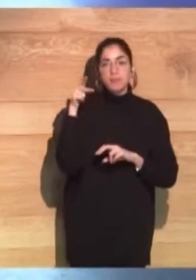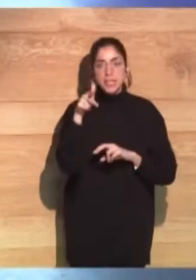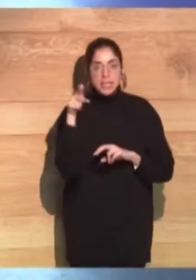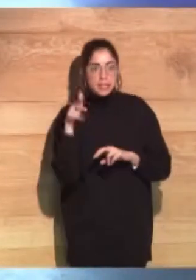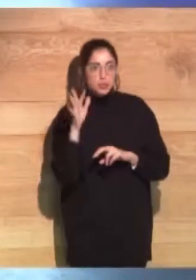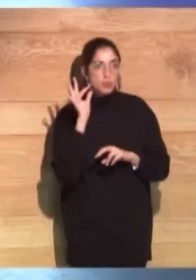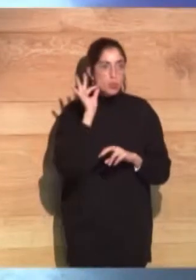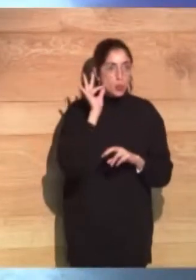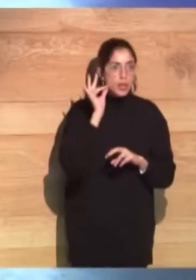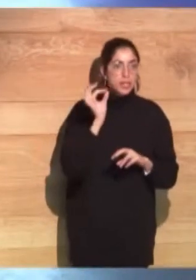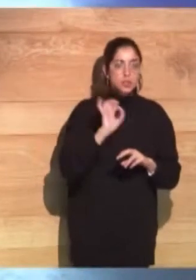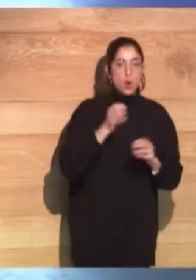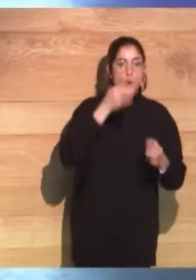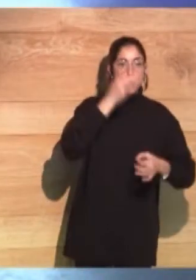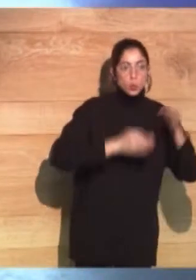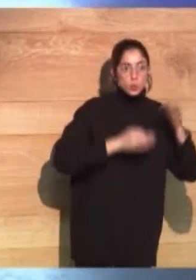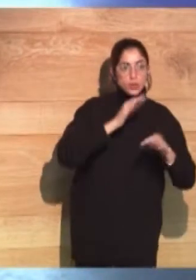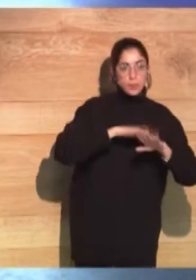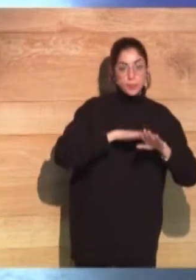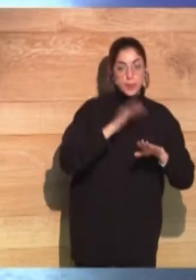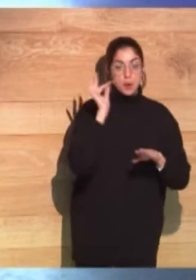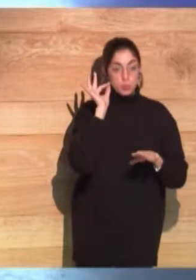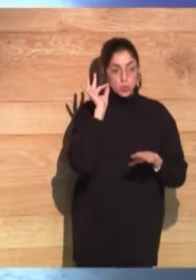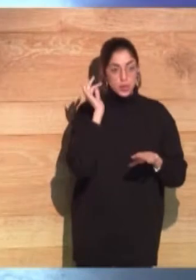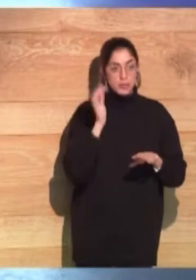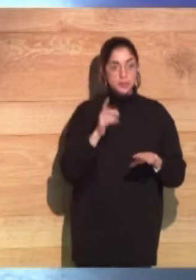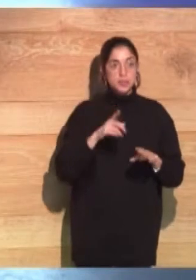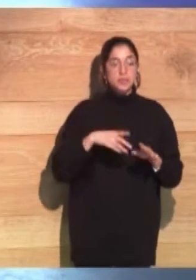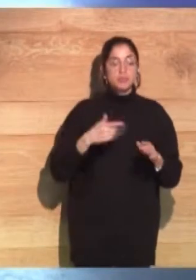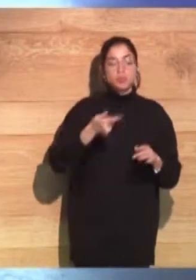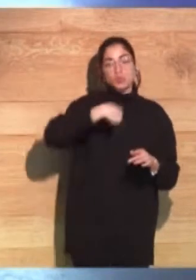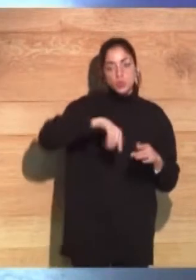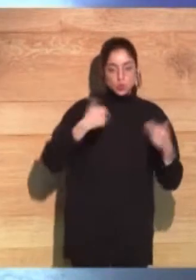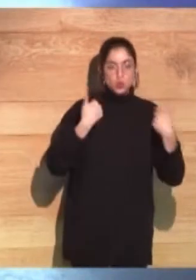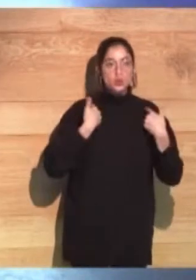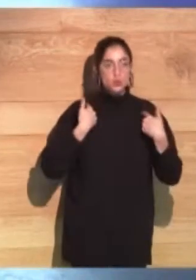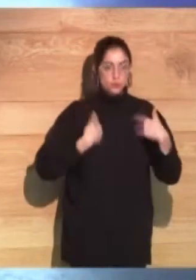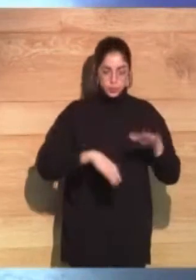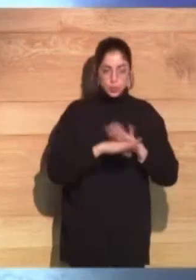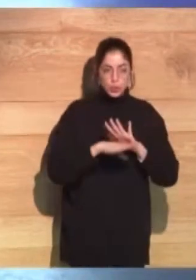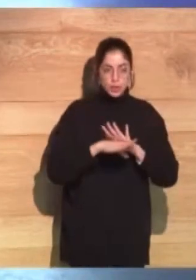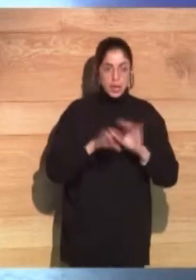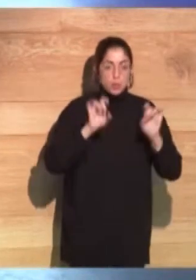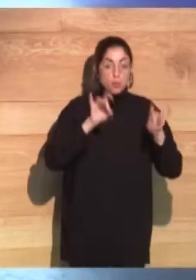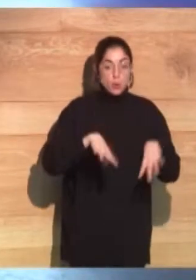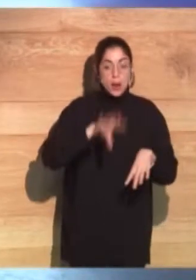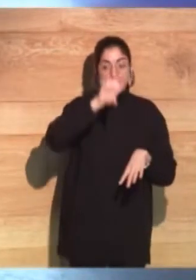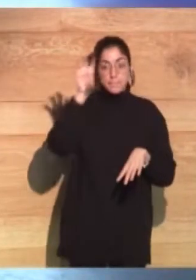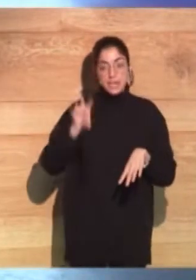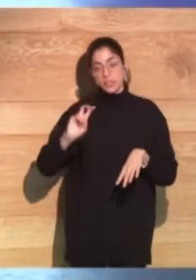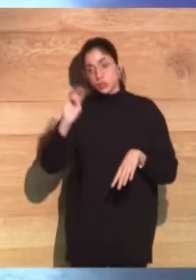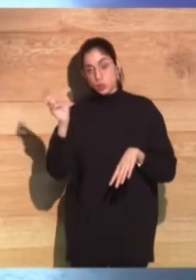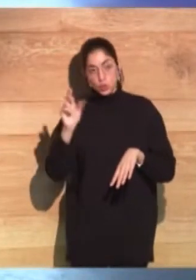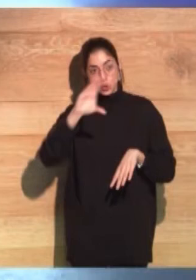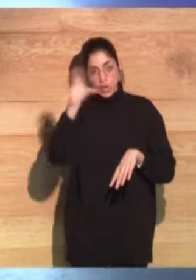las mujeres y la justicia para las mujeres, seguimos sufriendo, como muchos otros países, países africanos